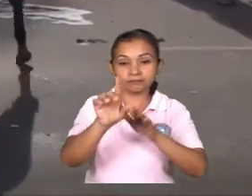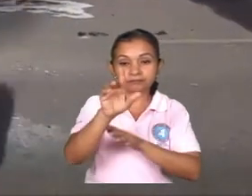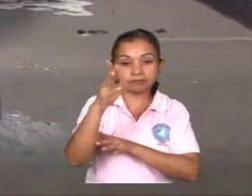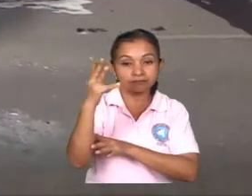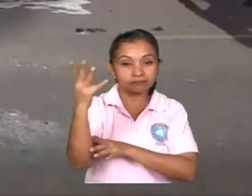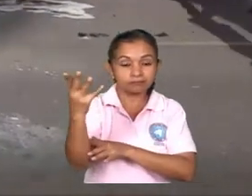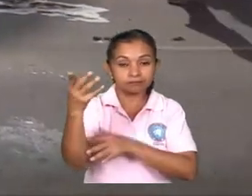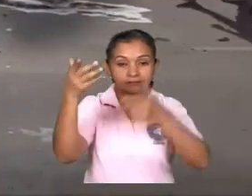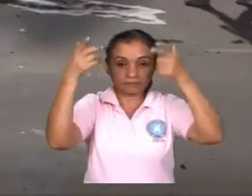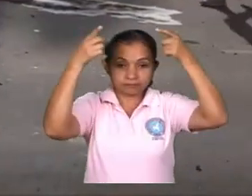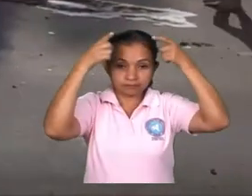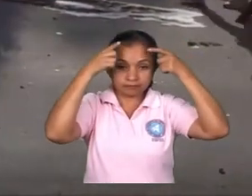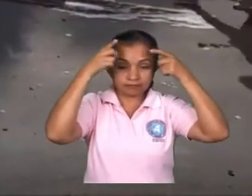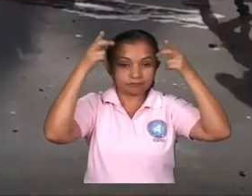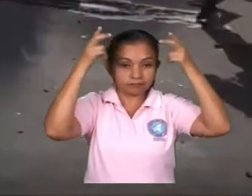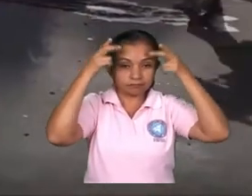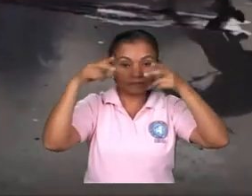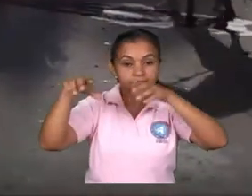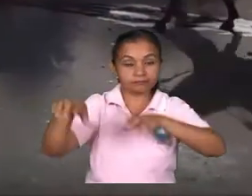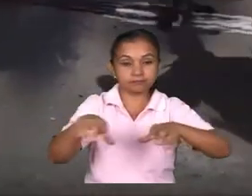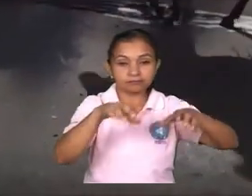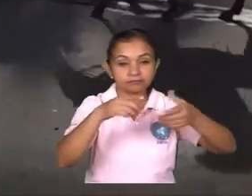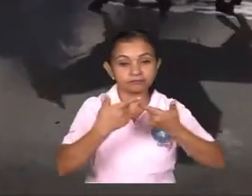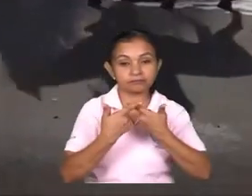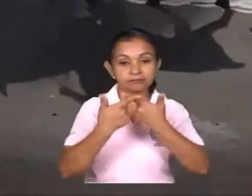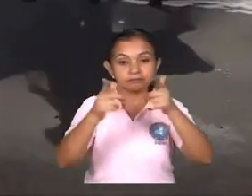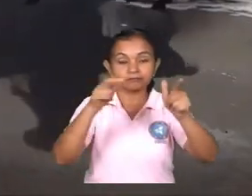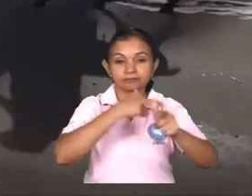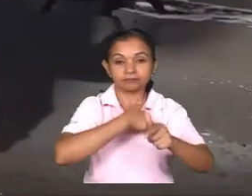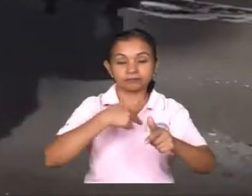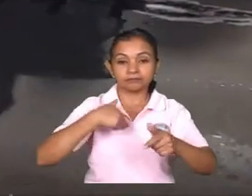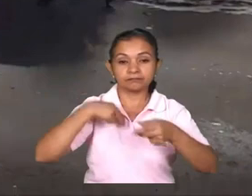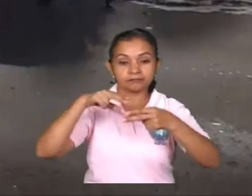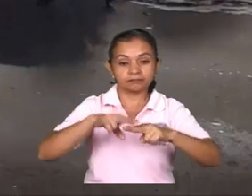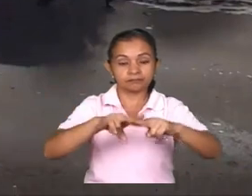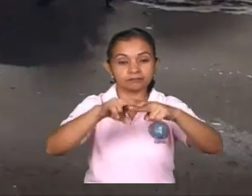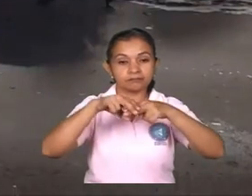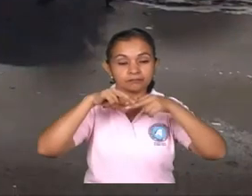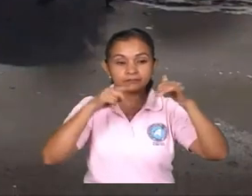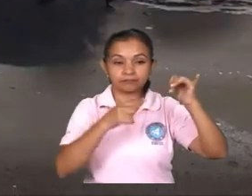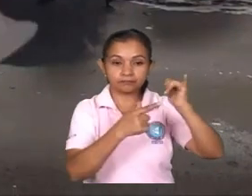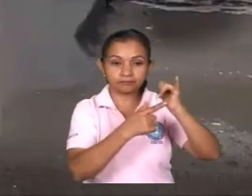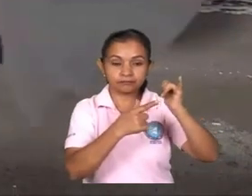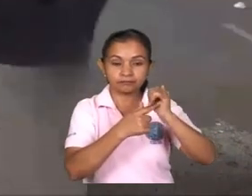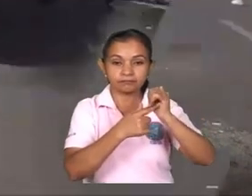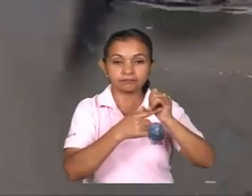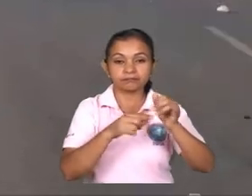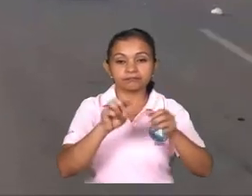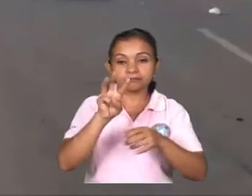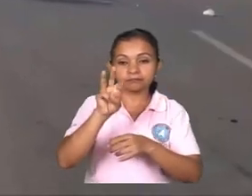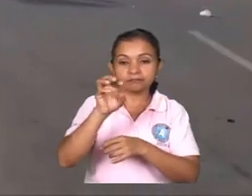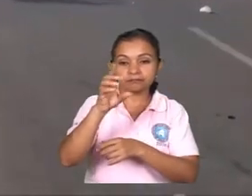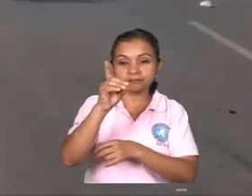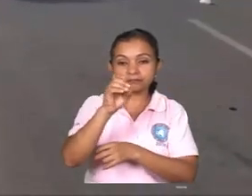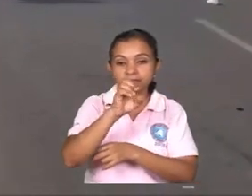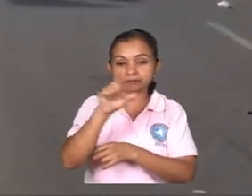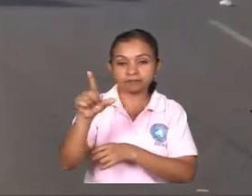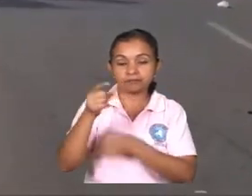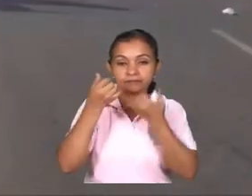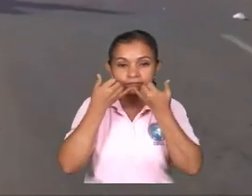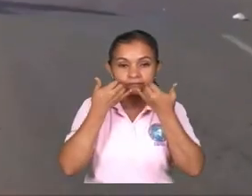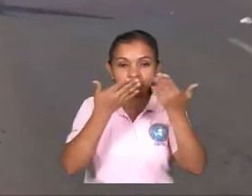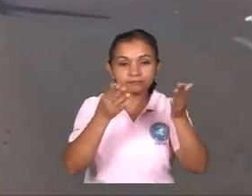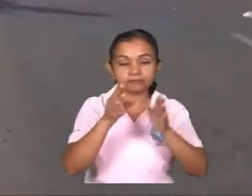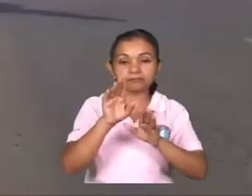con la coronación de la reina en una fiesta gratuita que se realizará en el Parque Municipal. Con imágenes de Wendell Noguera, para el Canal Parlamentario